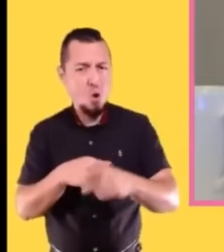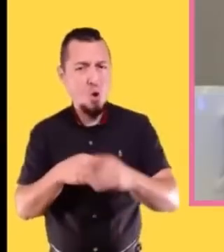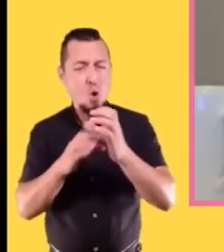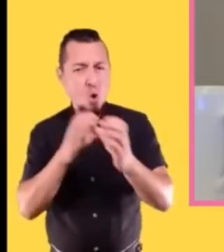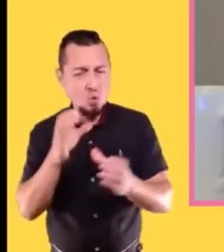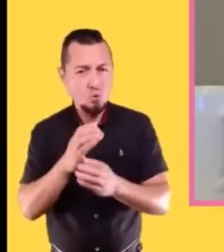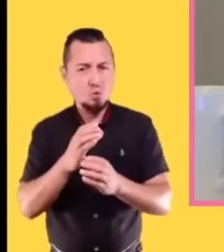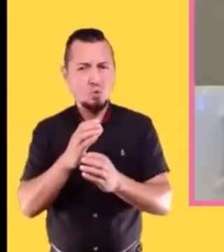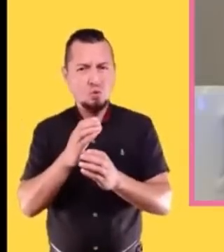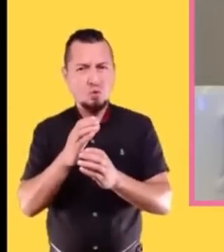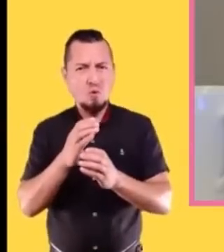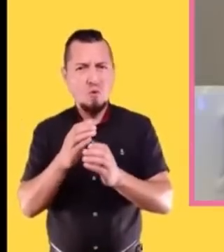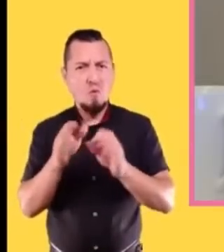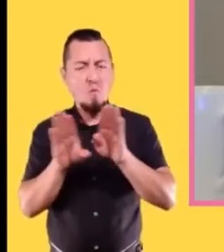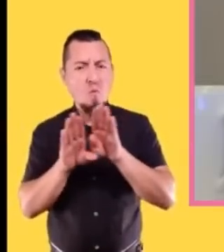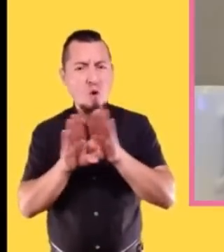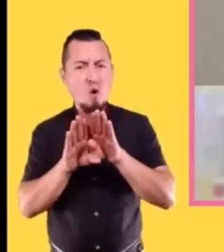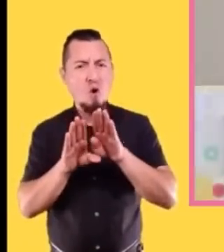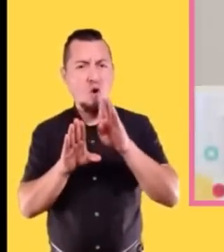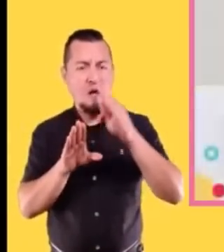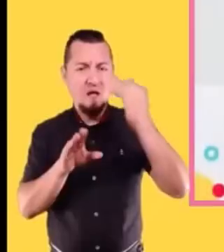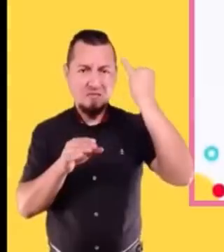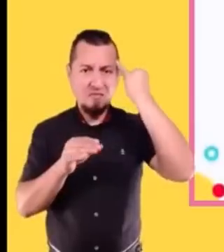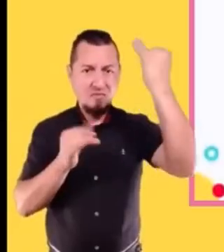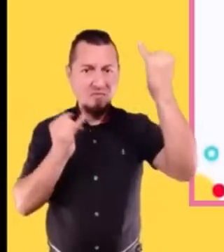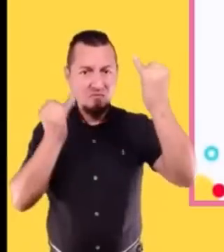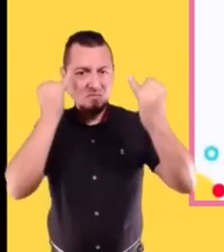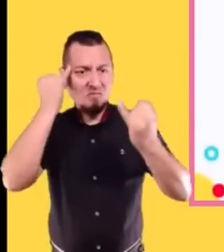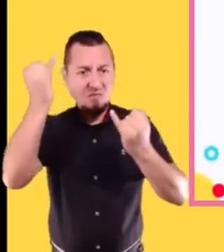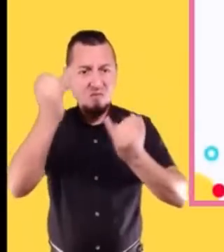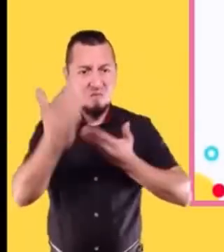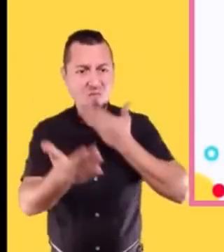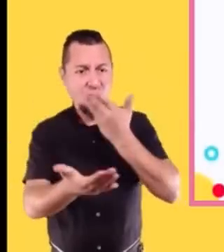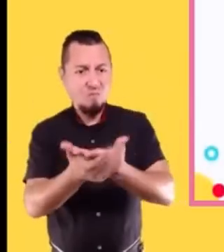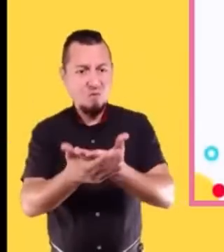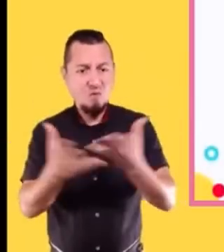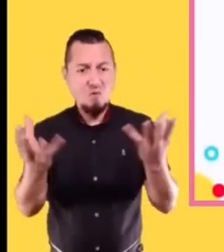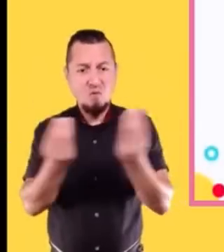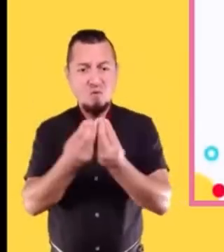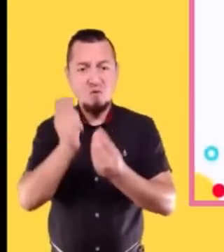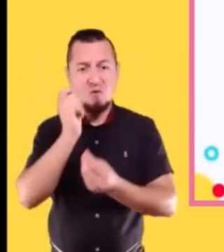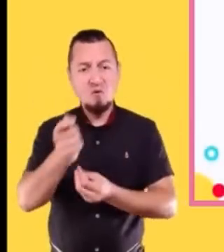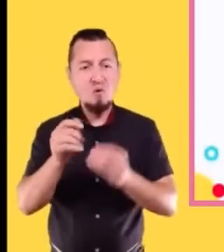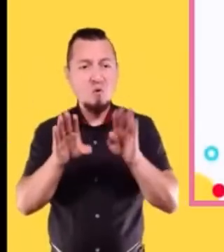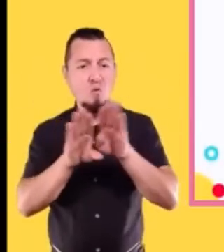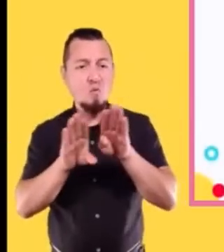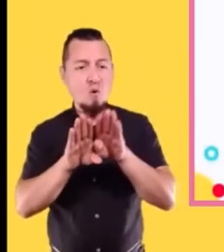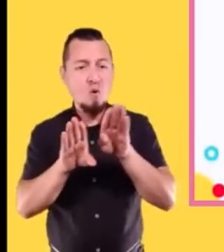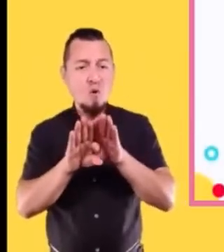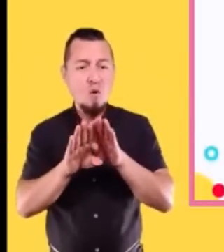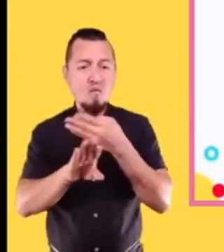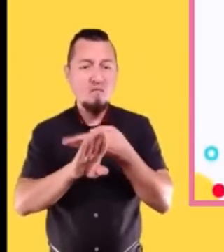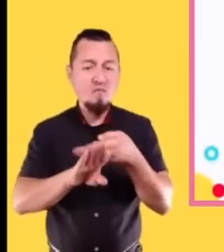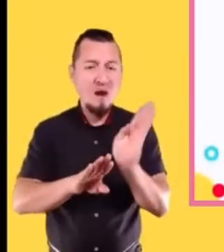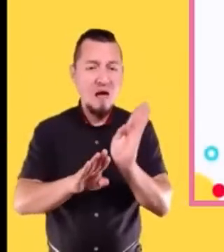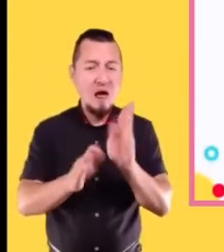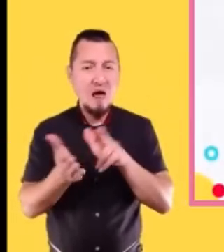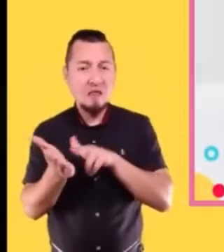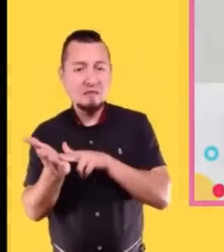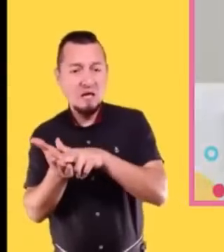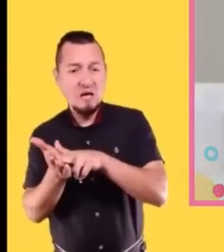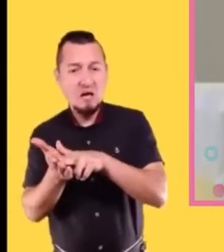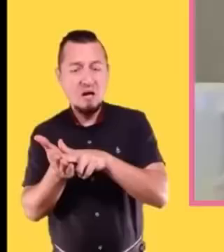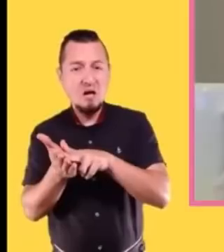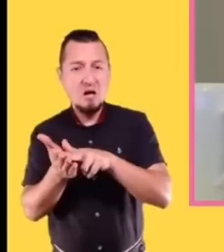polariza una vez más posturas, planteando asuntos como el del comunismo contra el capitalismo, o el de los chairos contra los